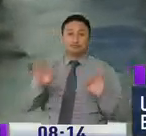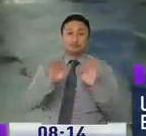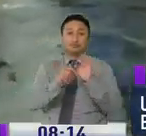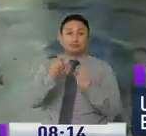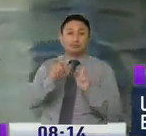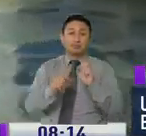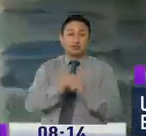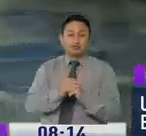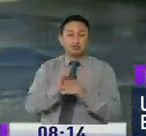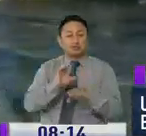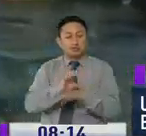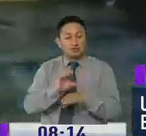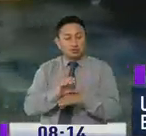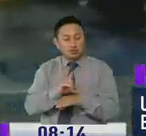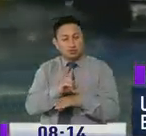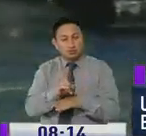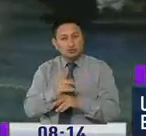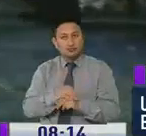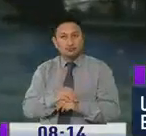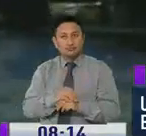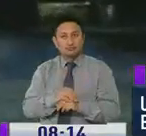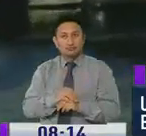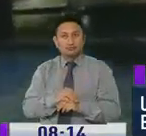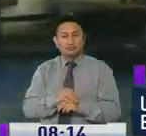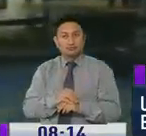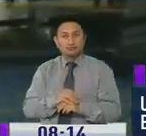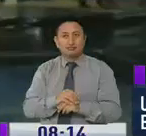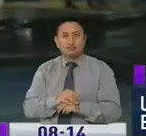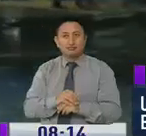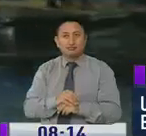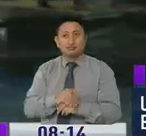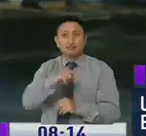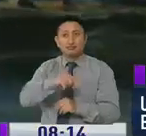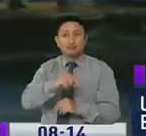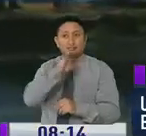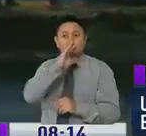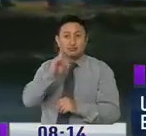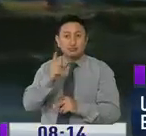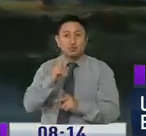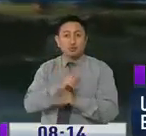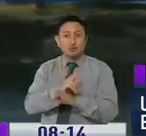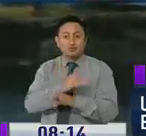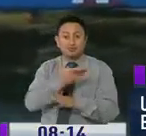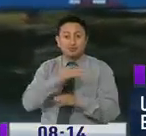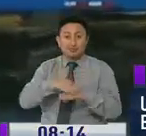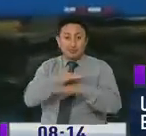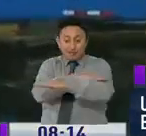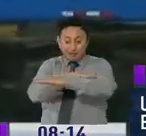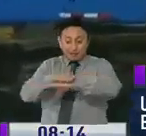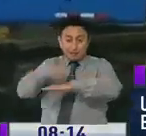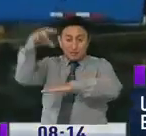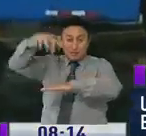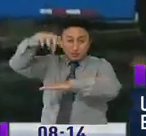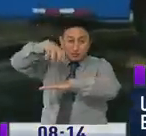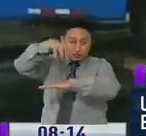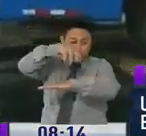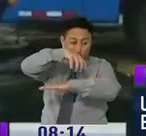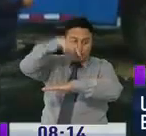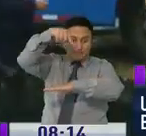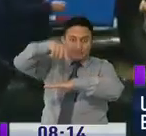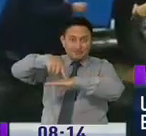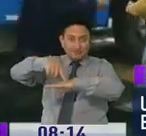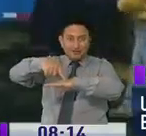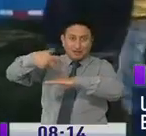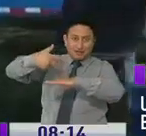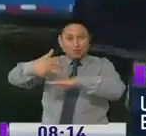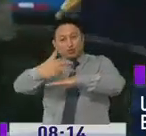las recomendaciones que deben tener y que las que se deben emplear, sobre todo cuando la calzada está mojada, porque ese puede ser uno de los hechos